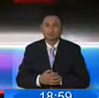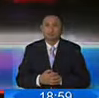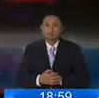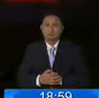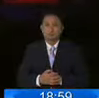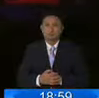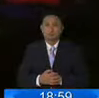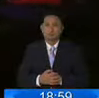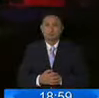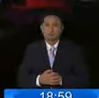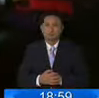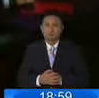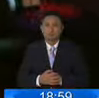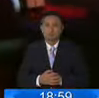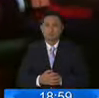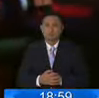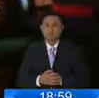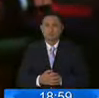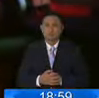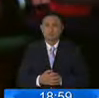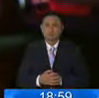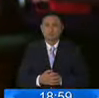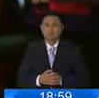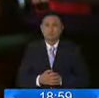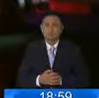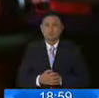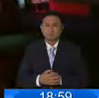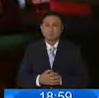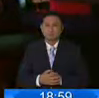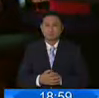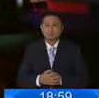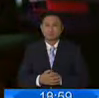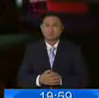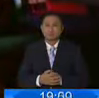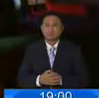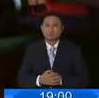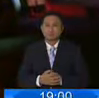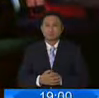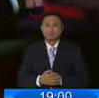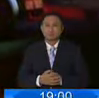Con imágenes de Carlos Romero y Hernán Guano, informó Patricia Aldaz.